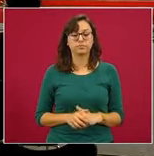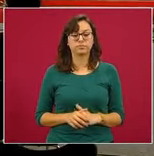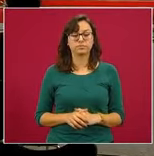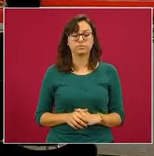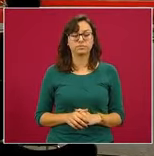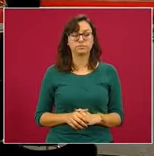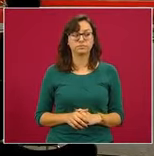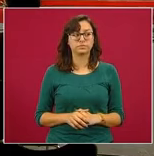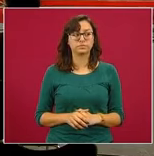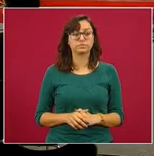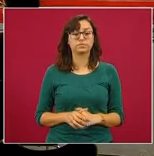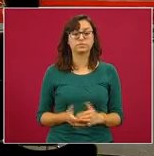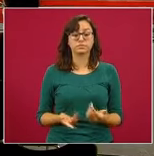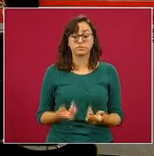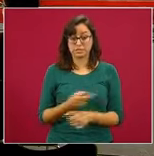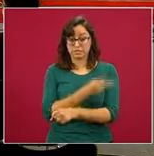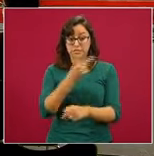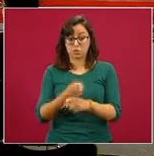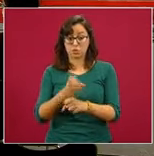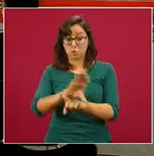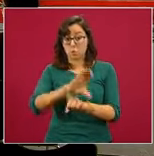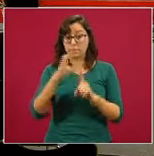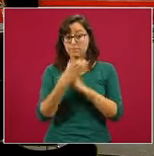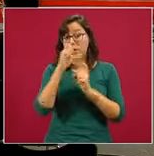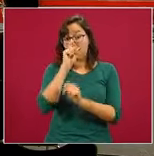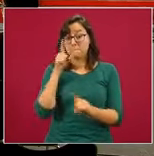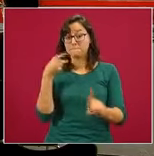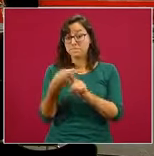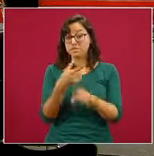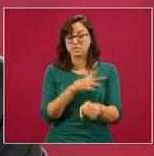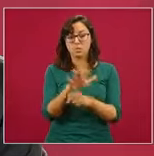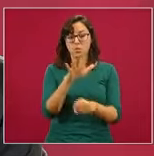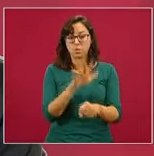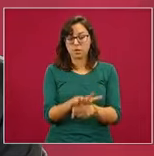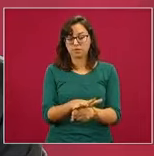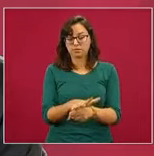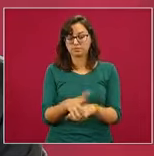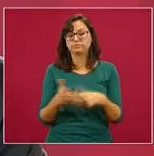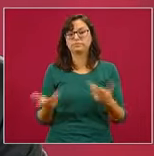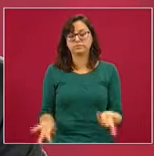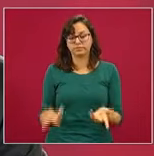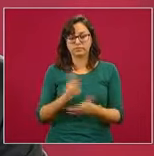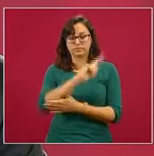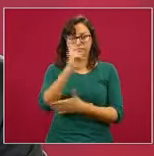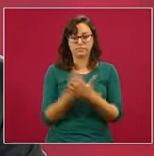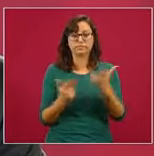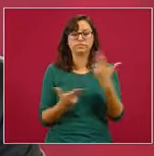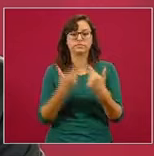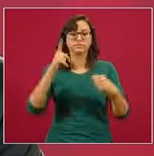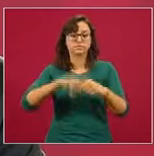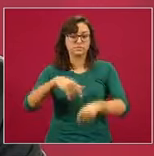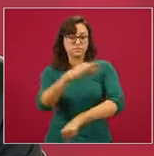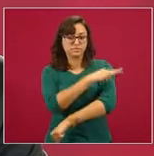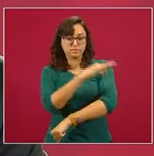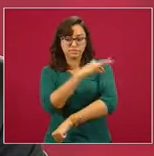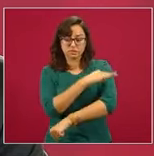el propósito de ese otro comité es asesorar al Programa Nacional de Inmunizaciones sobre el